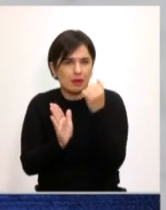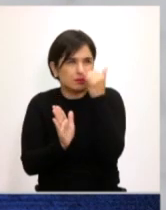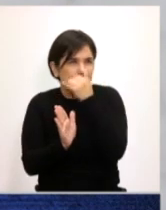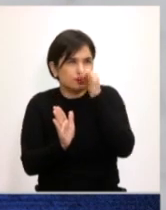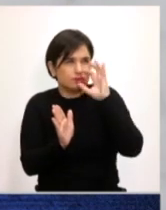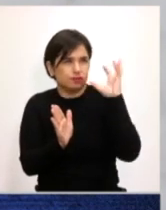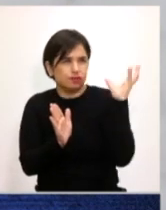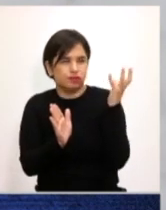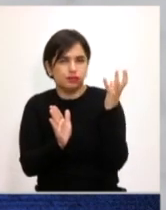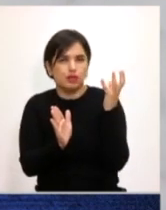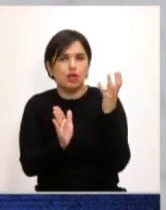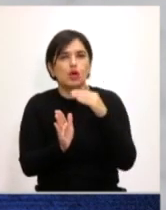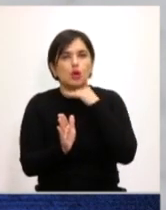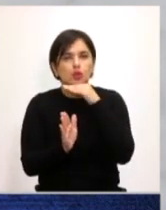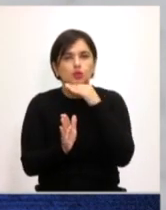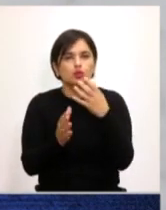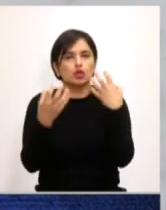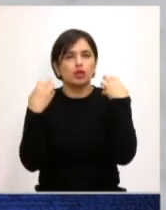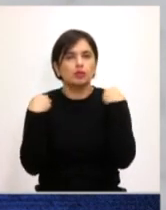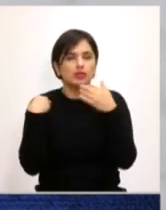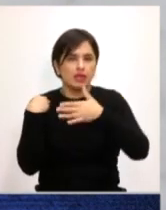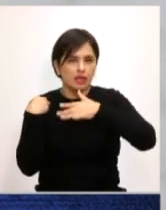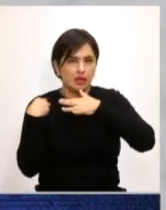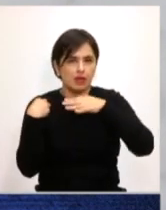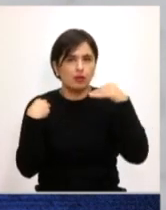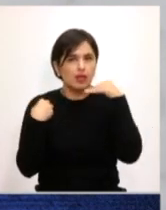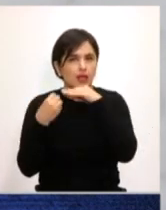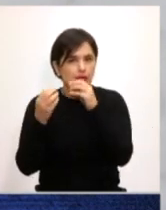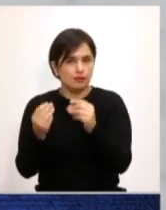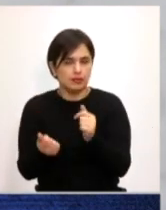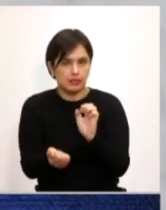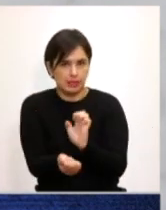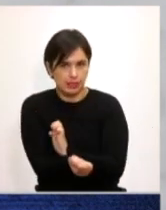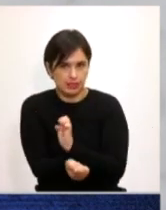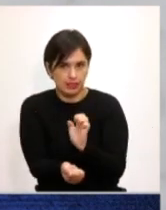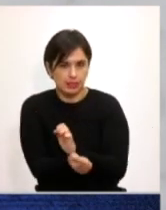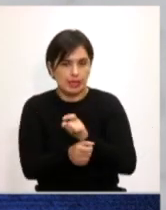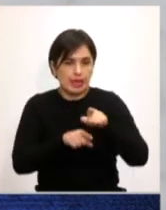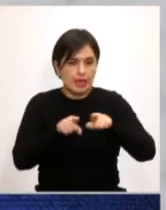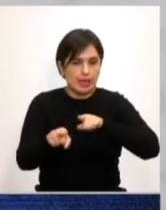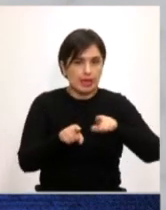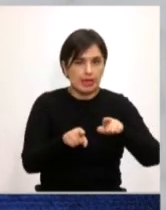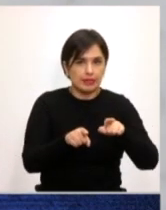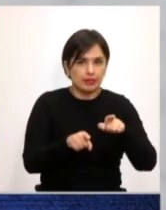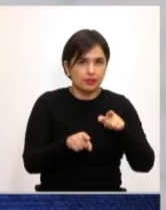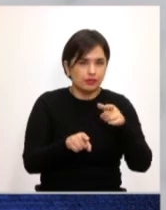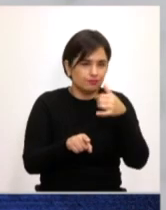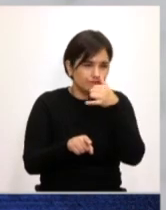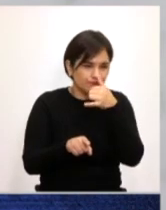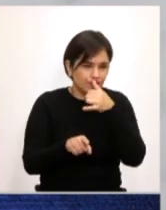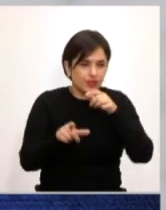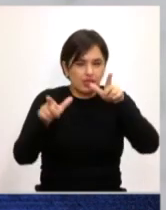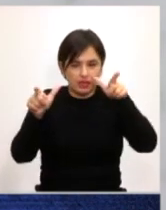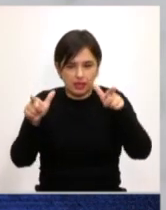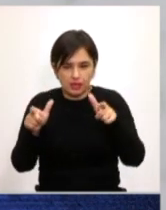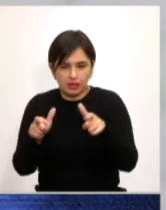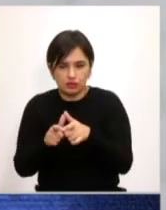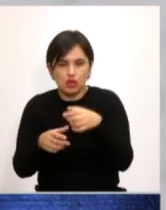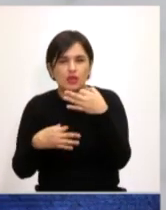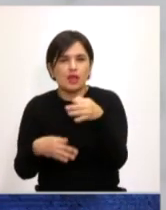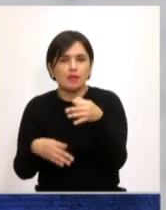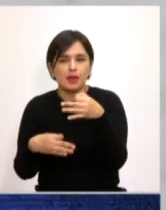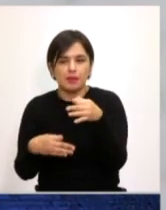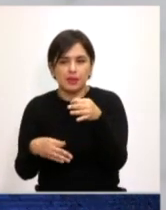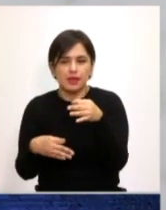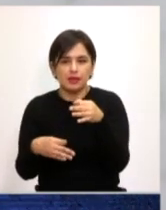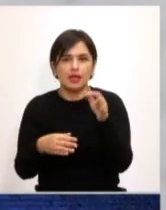el consumo responsable del agua, la eficiencia energética, la gestión de los residuos y la reducción del papel.